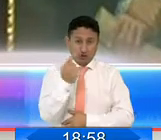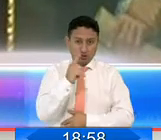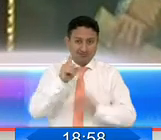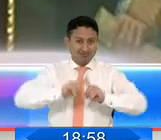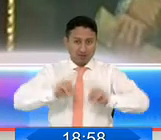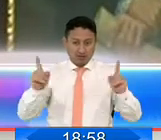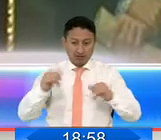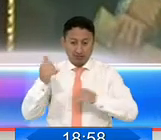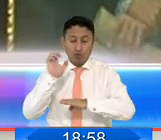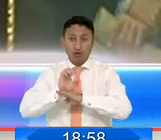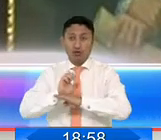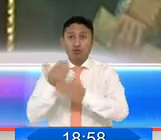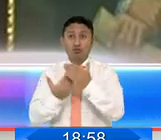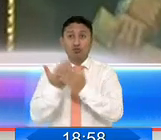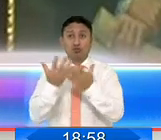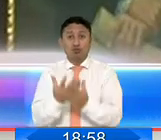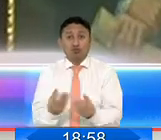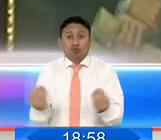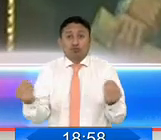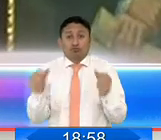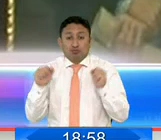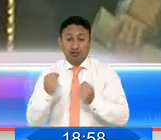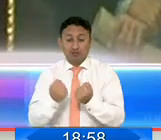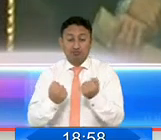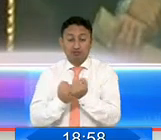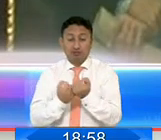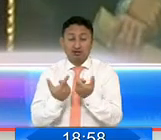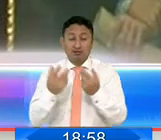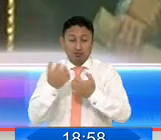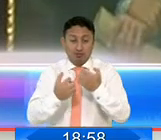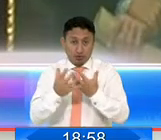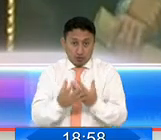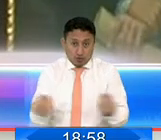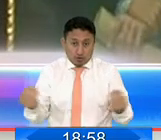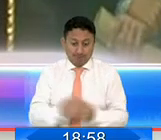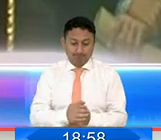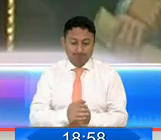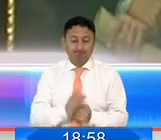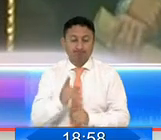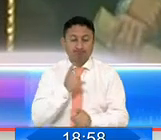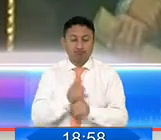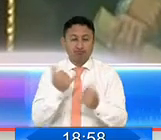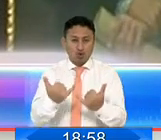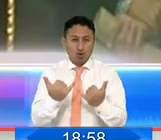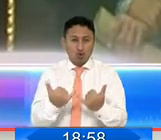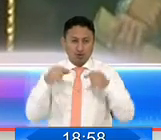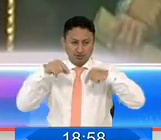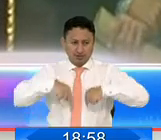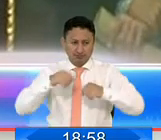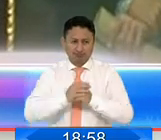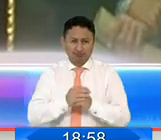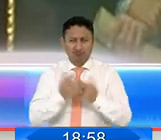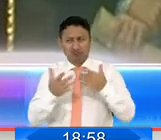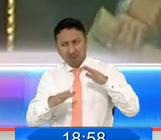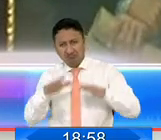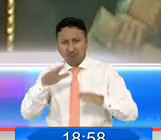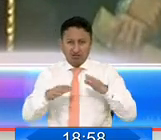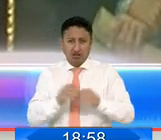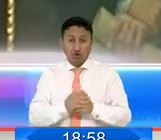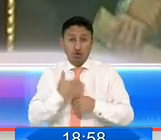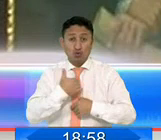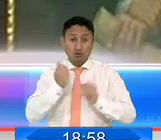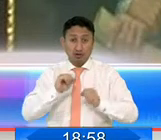nuevas soluciones para afrontar los problemas por eso hoy que enfrentamos una situación más estable puedo finalmente tomar esta